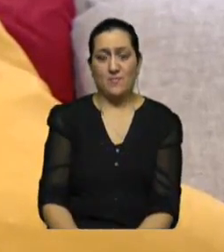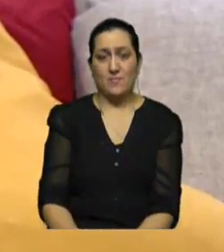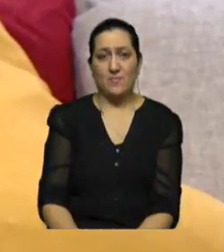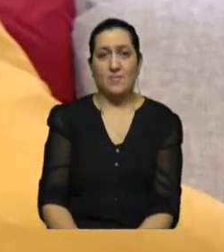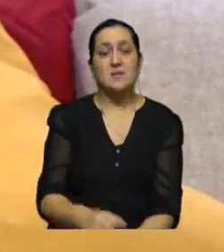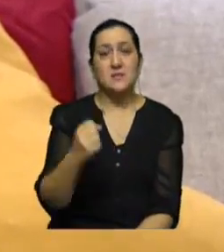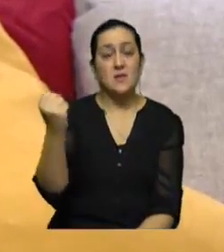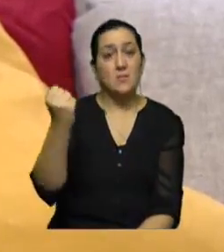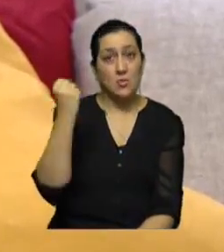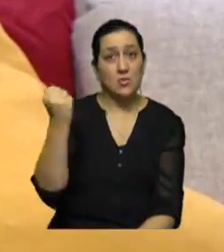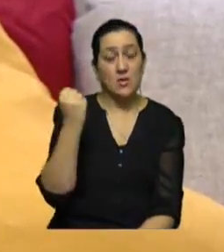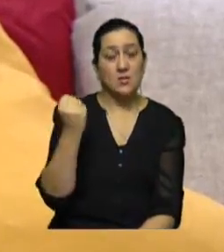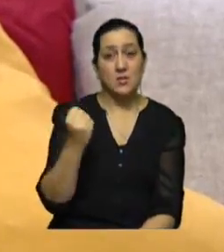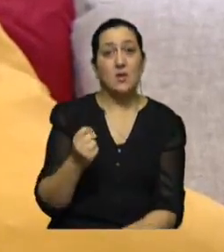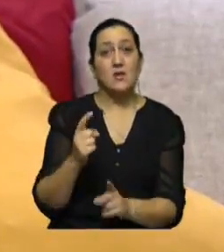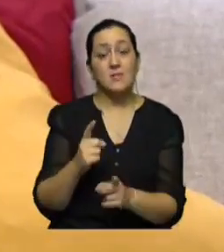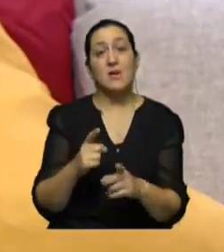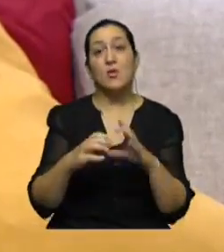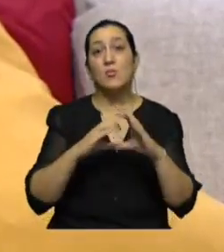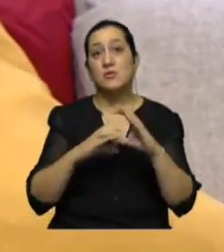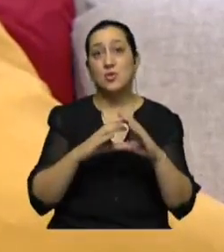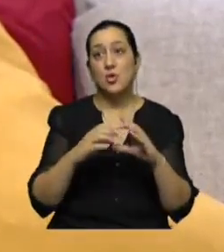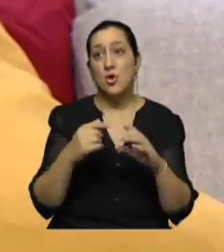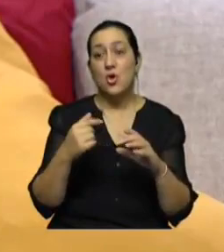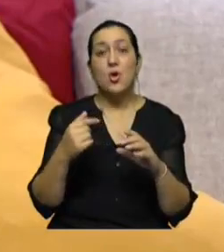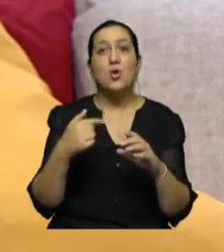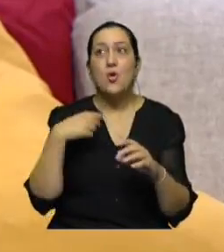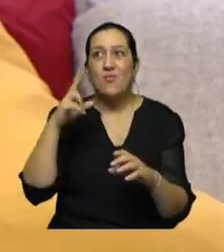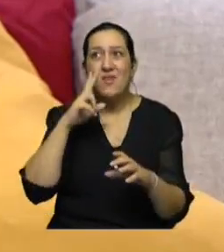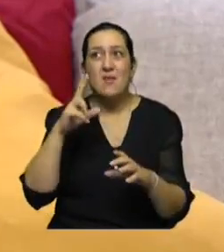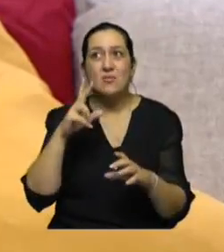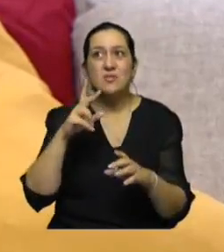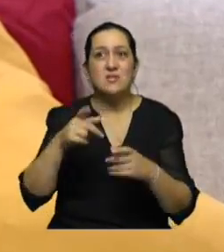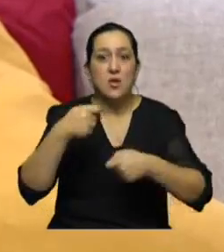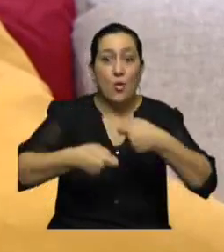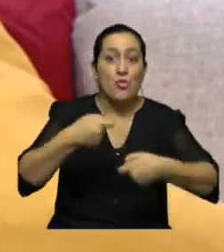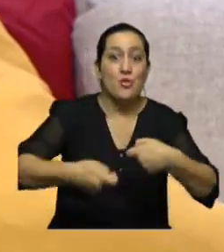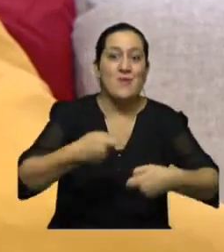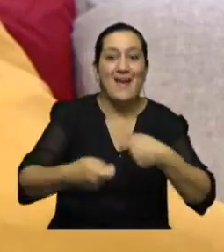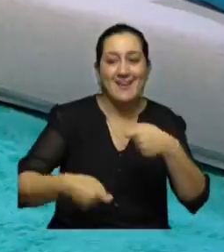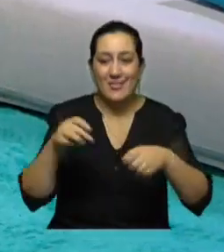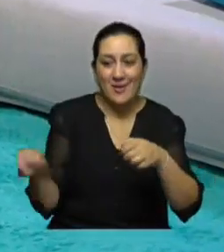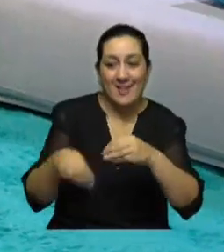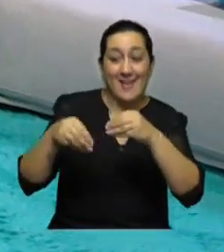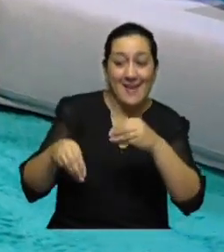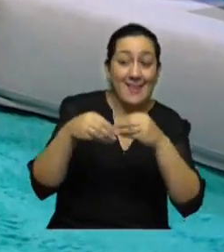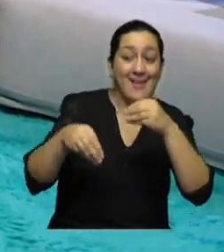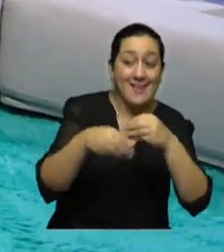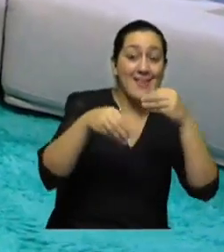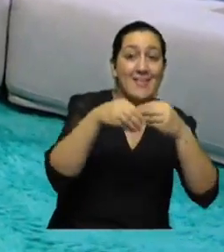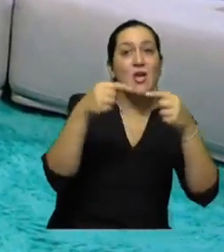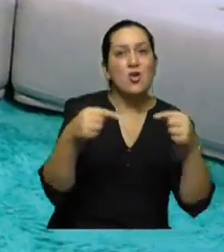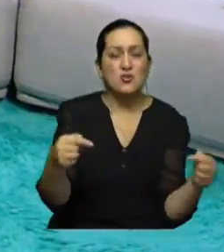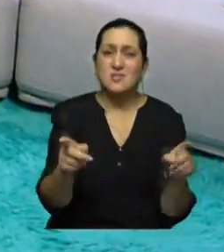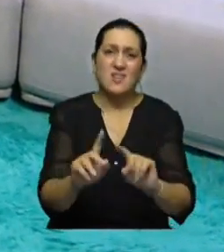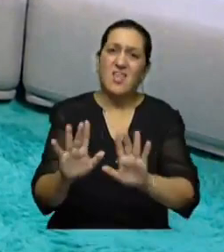parece que es importante. Y es importante que los medios de comunicación no nos metamos en eso que vos vas a ver en las redes después, de que sea uno más y que se empiecen a mezclar esas cosas que no tienen nada que